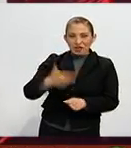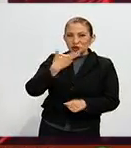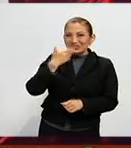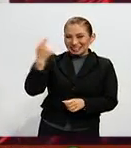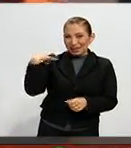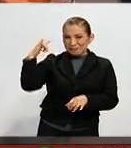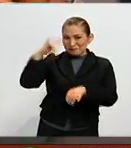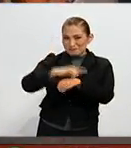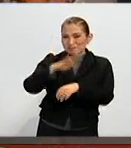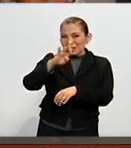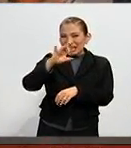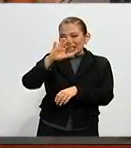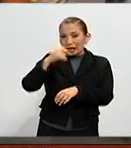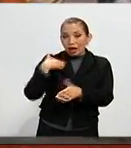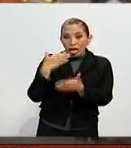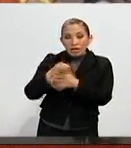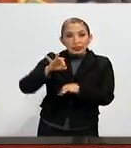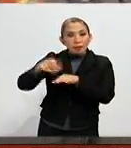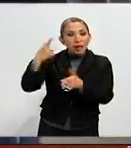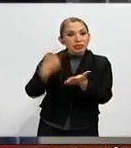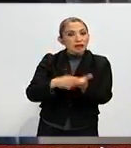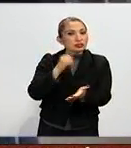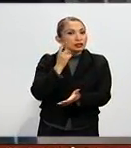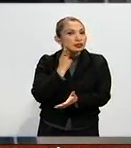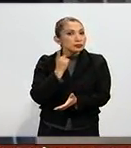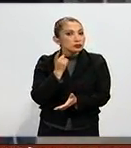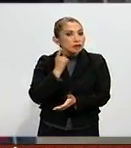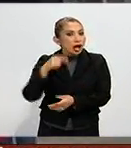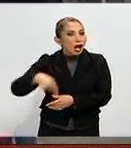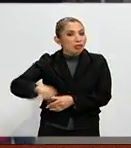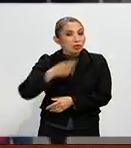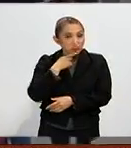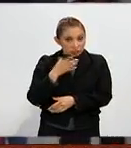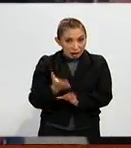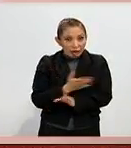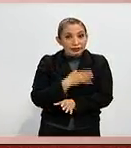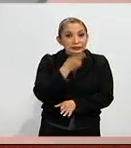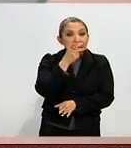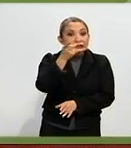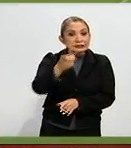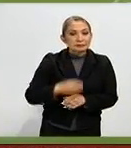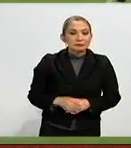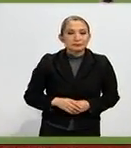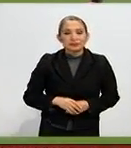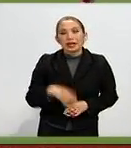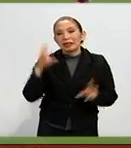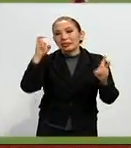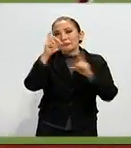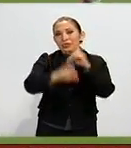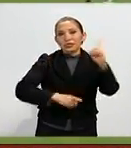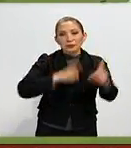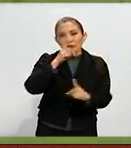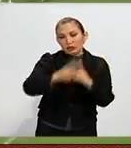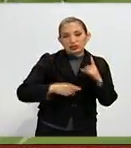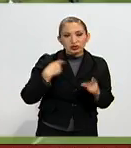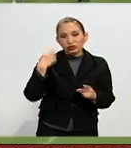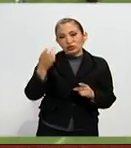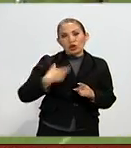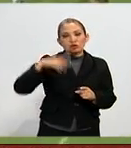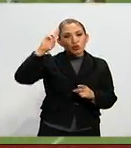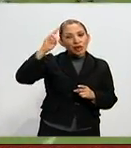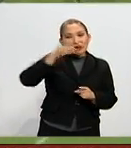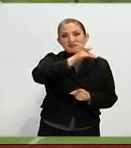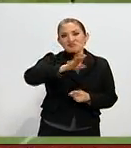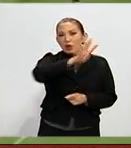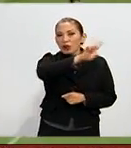suicidas en Bélgica trabajó en el Parlamento Europeo, confirman las autoridades. Y en los deportes, Pumas se